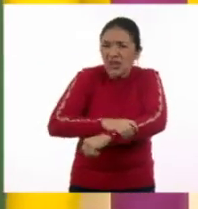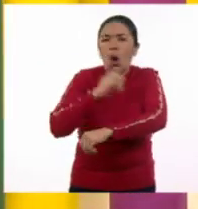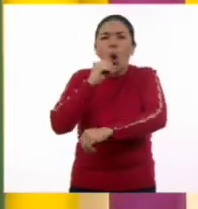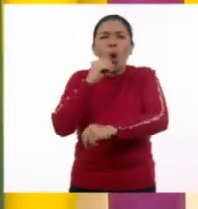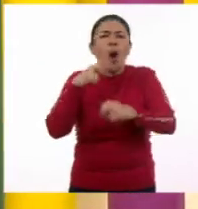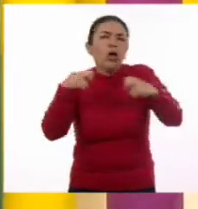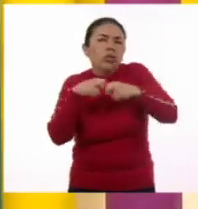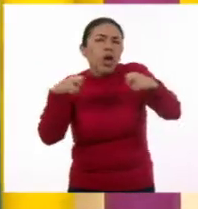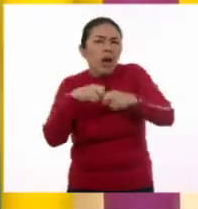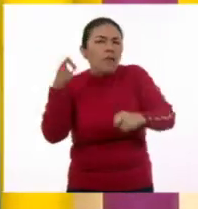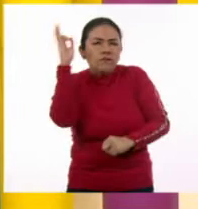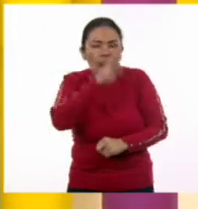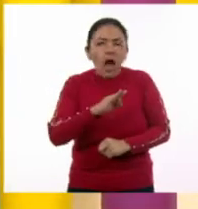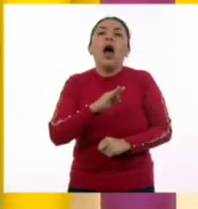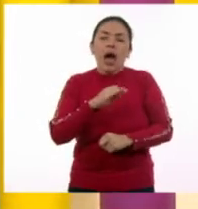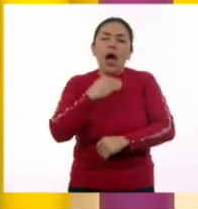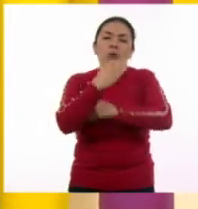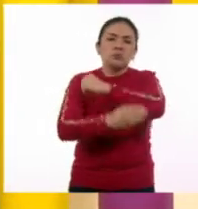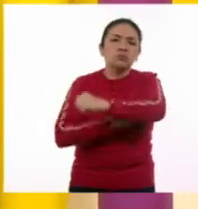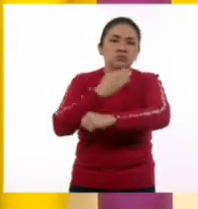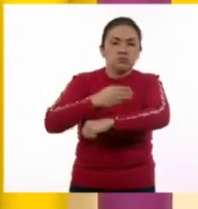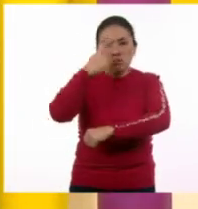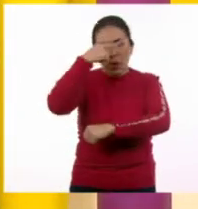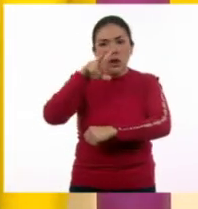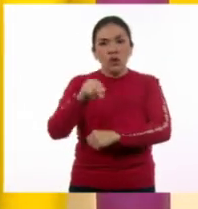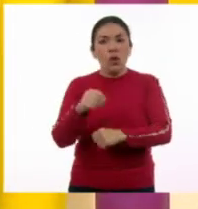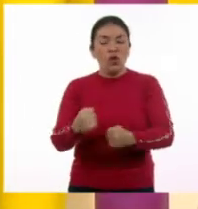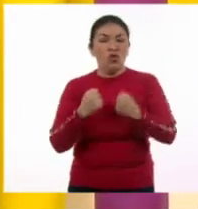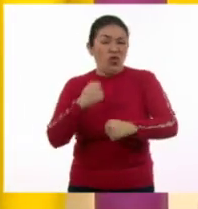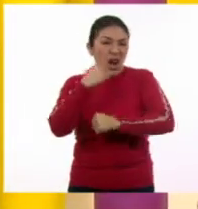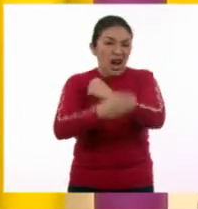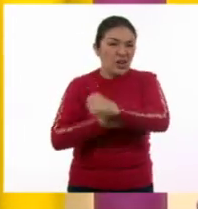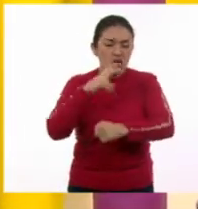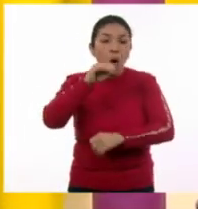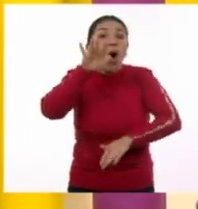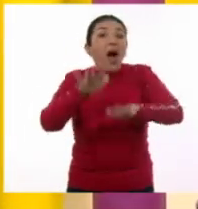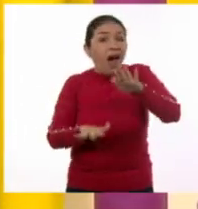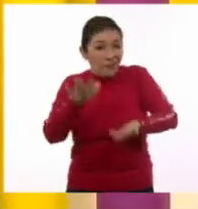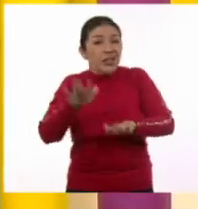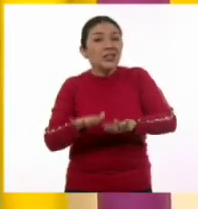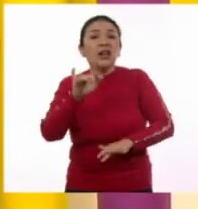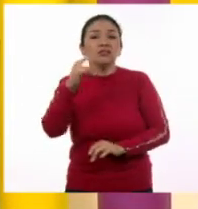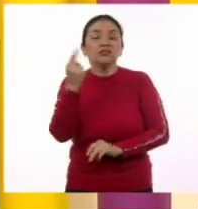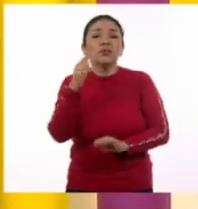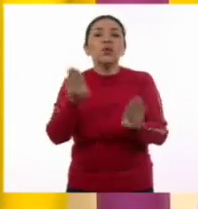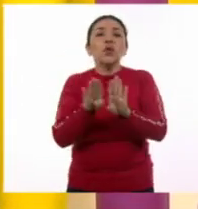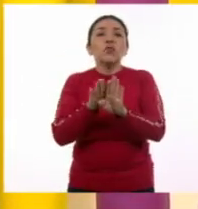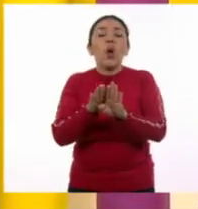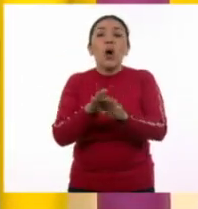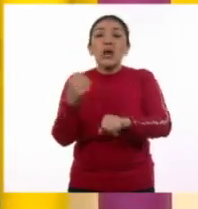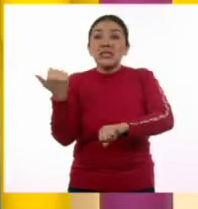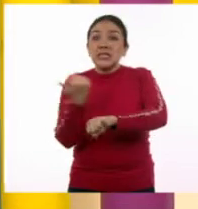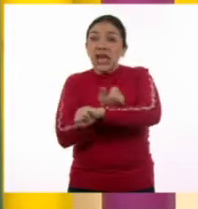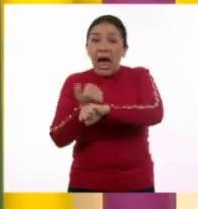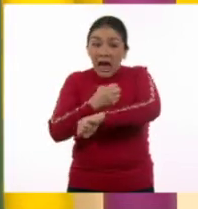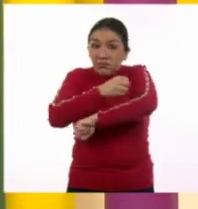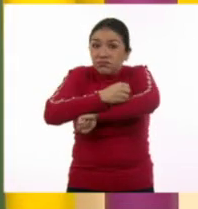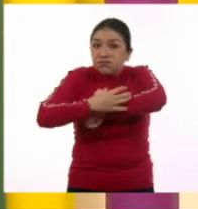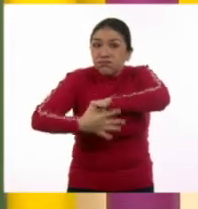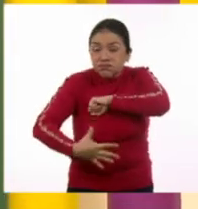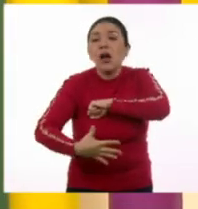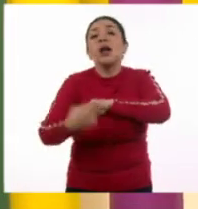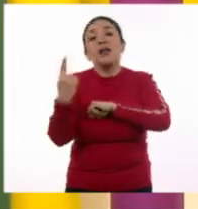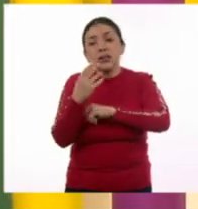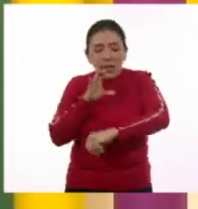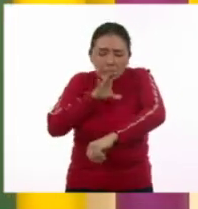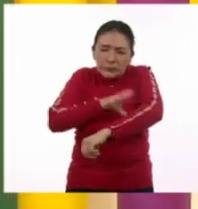este caso pues demostrativo y pues no fue tan apretado pero en algunas situaciones como es la condición de hemorragias este vamos a